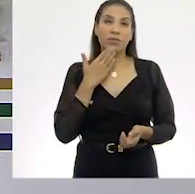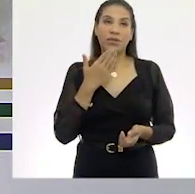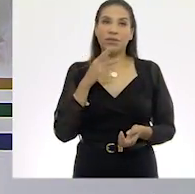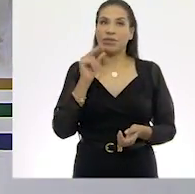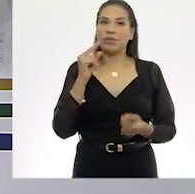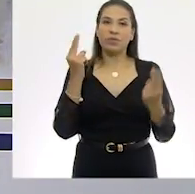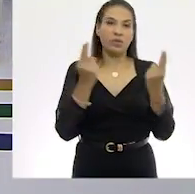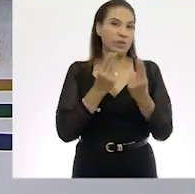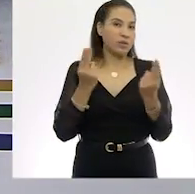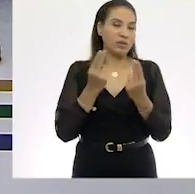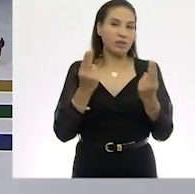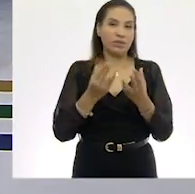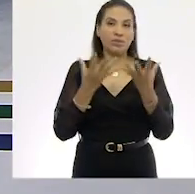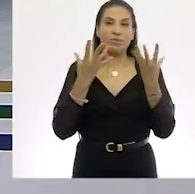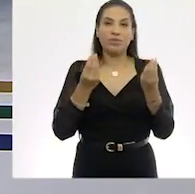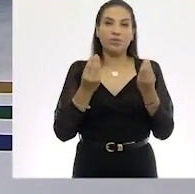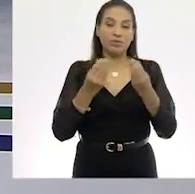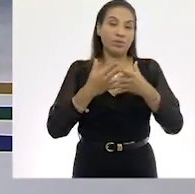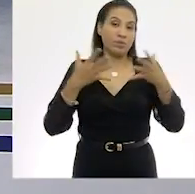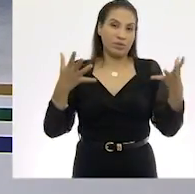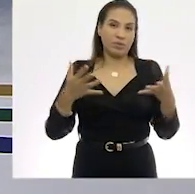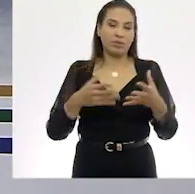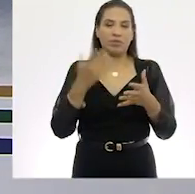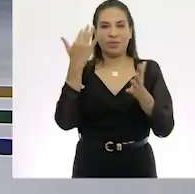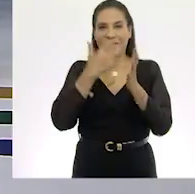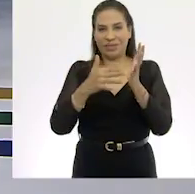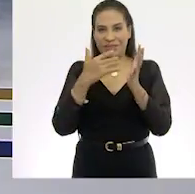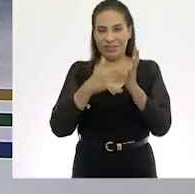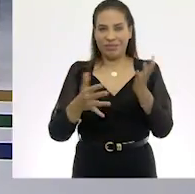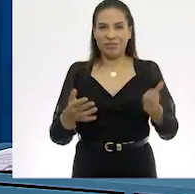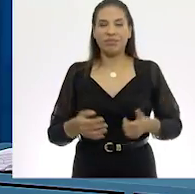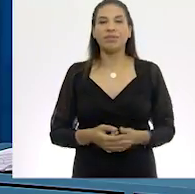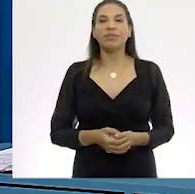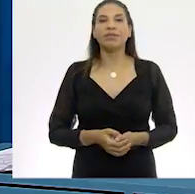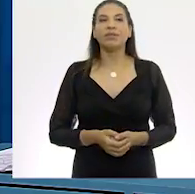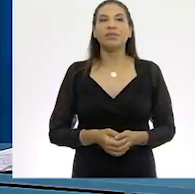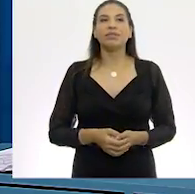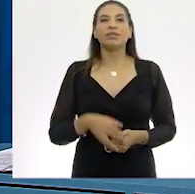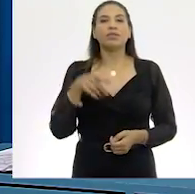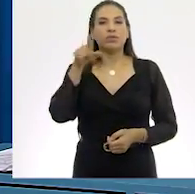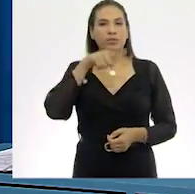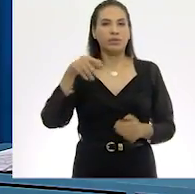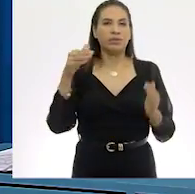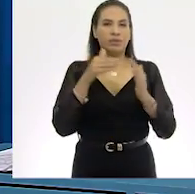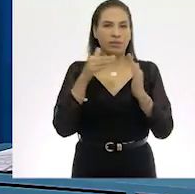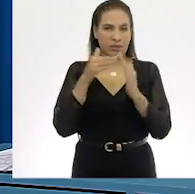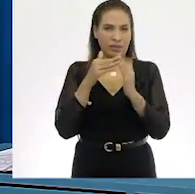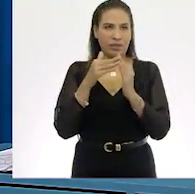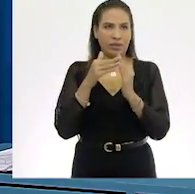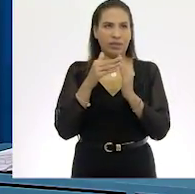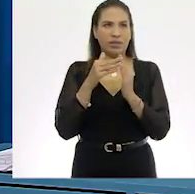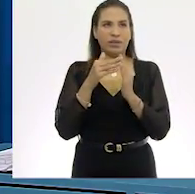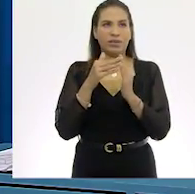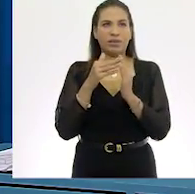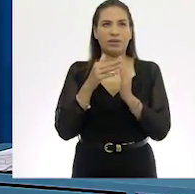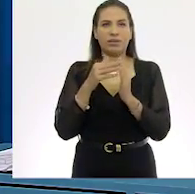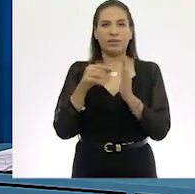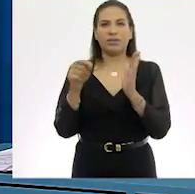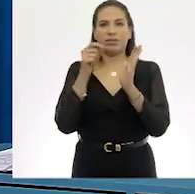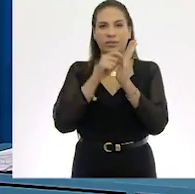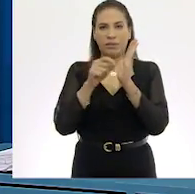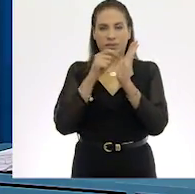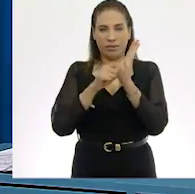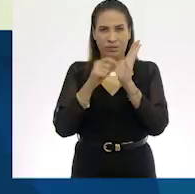es necesario tener demasiado, ¿verdad? Según la lectura. Bien. ¿Y ustedes en casa alcanzaron a tomar